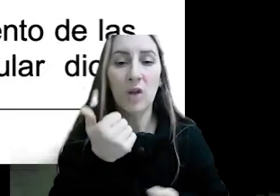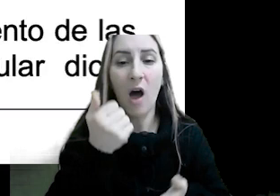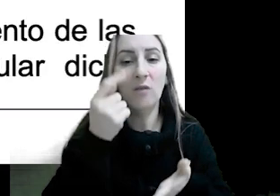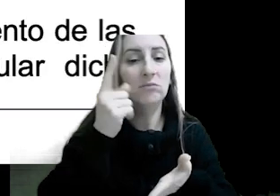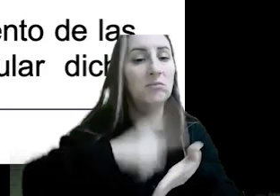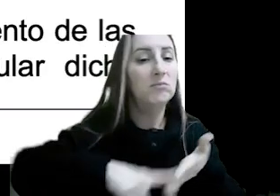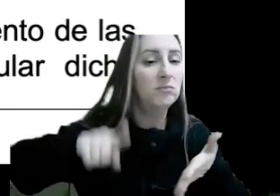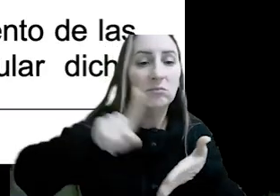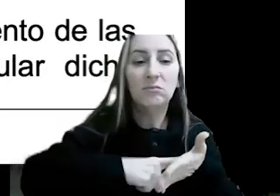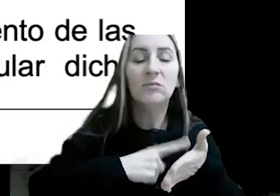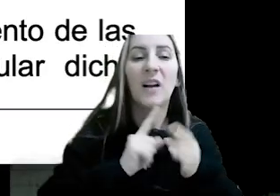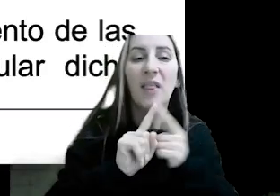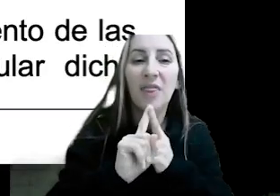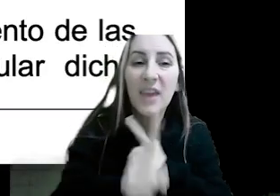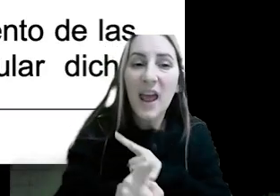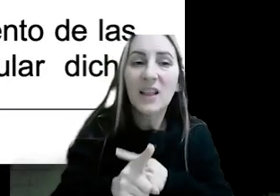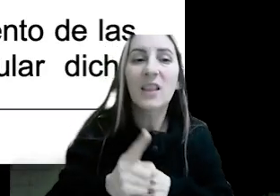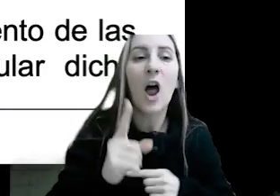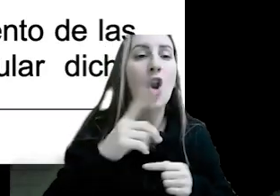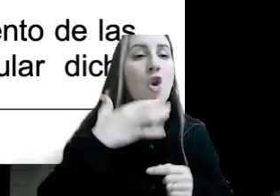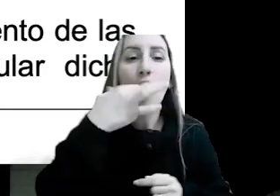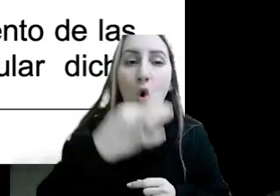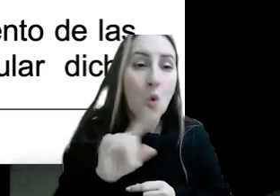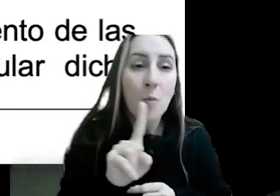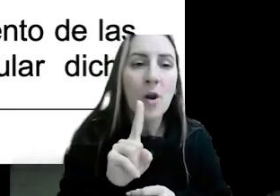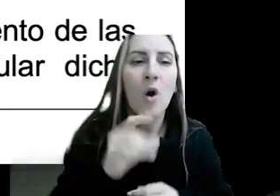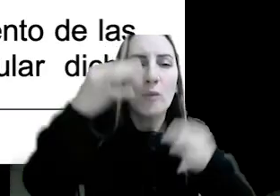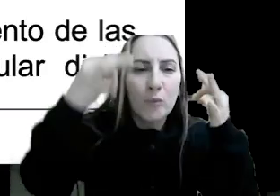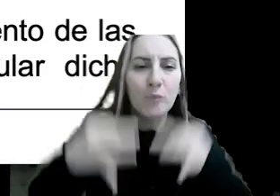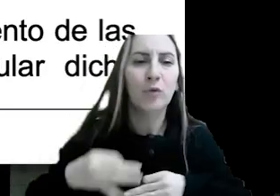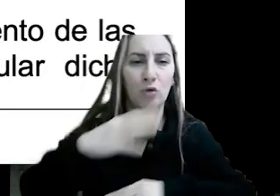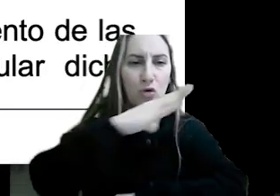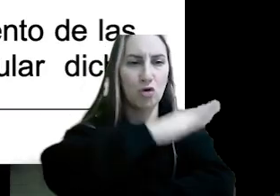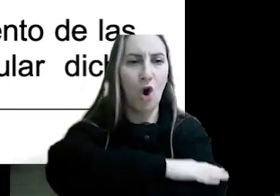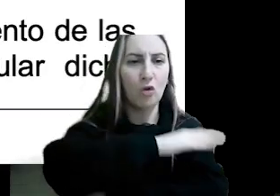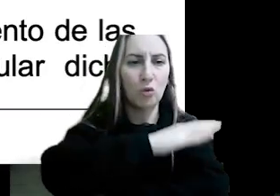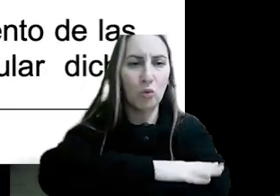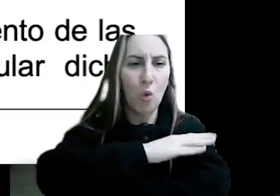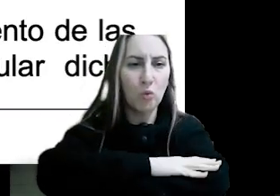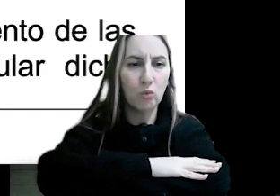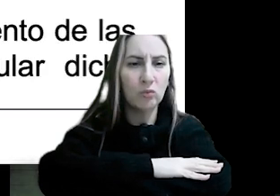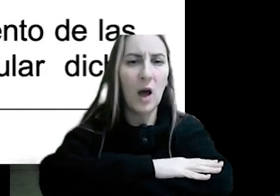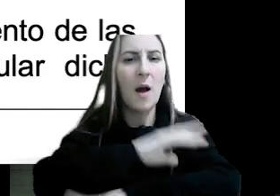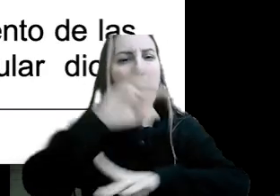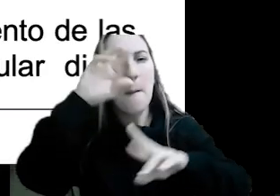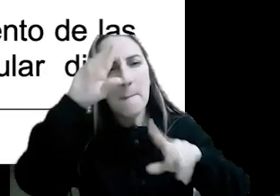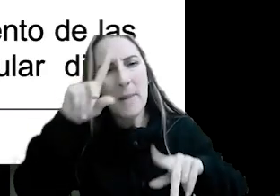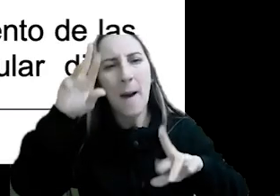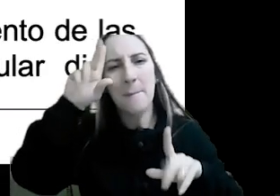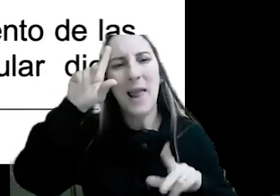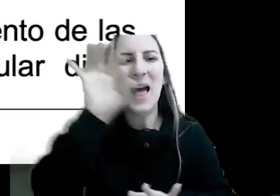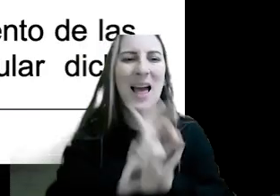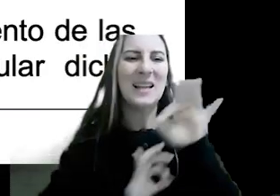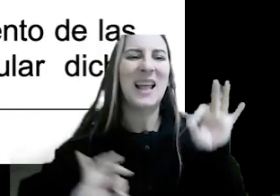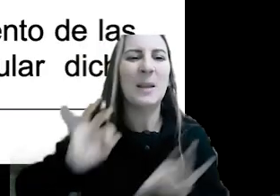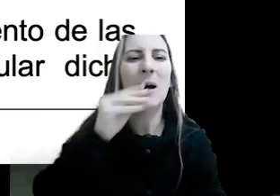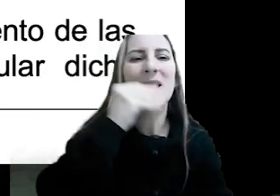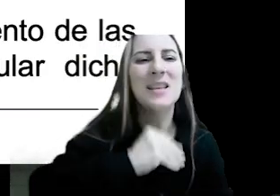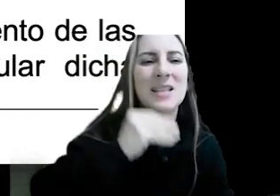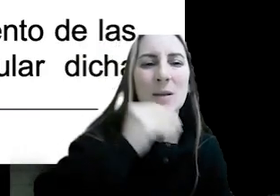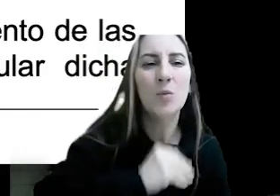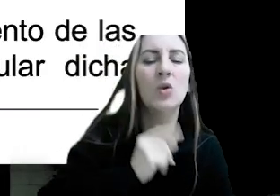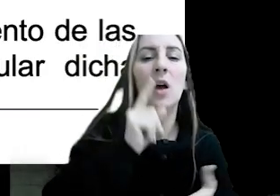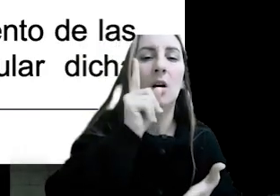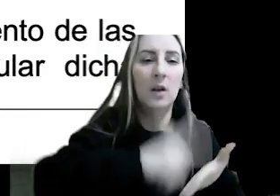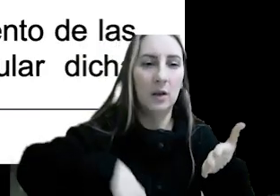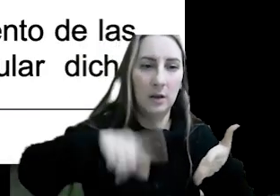el incumplimiento de las obligaciones, sino la conducta ardidosa de desplegar una serie de artificios para simular dicha cancelación y